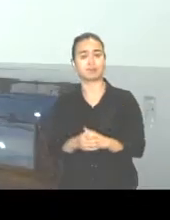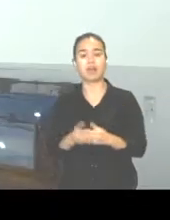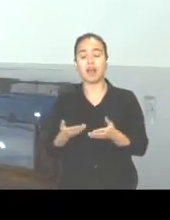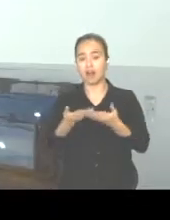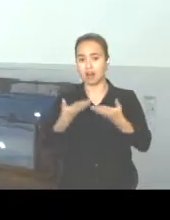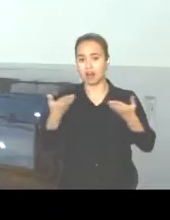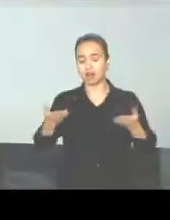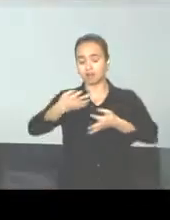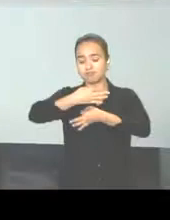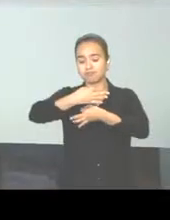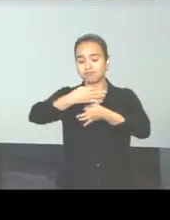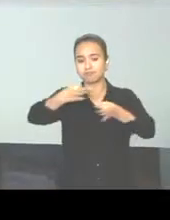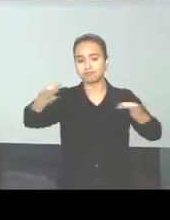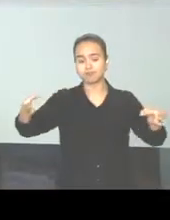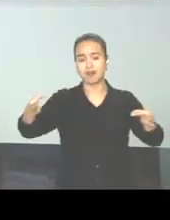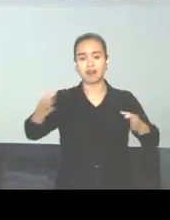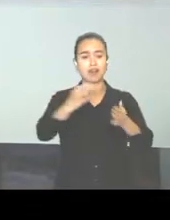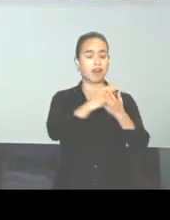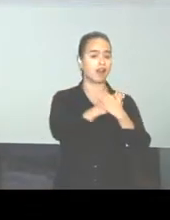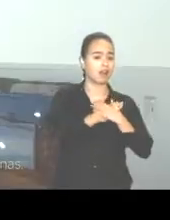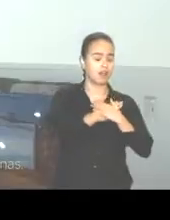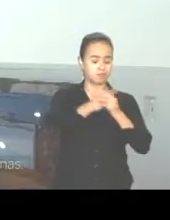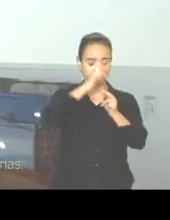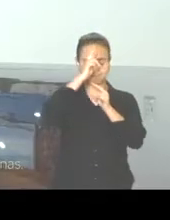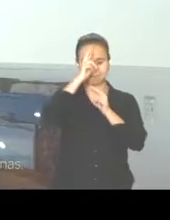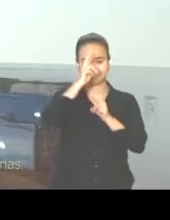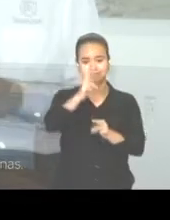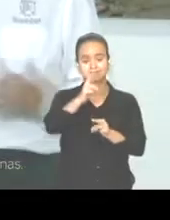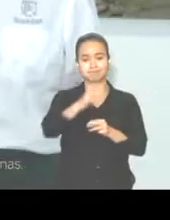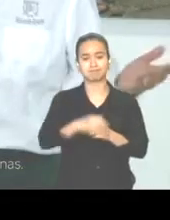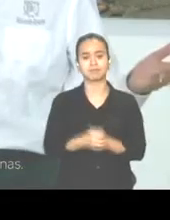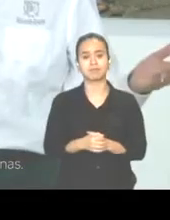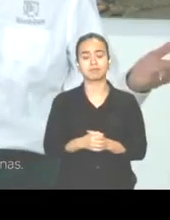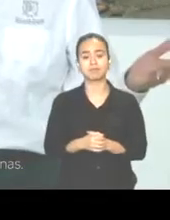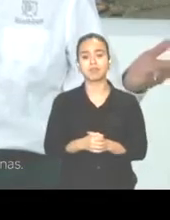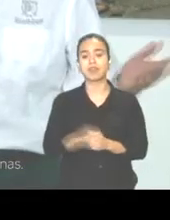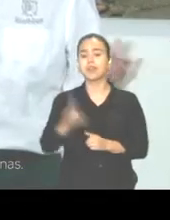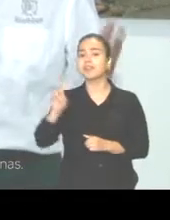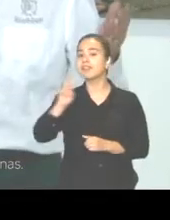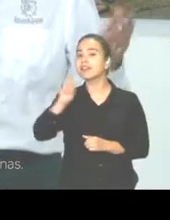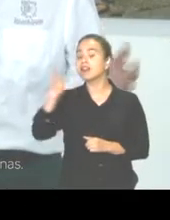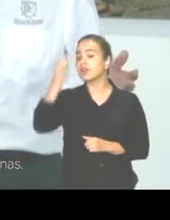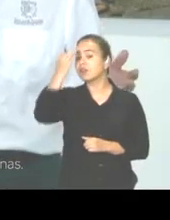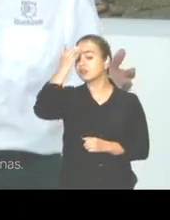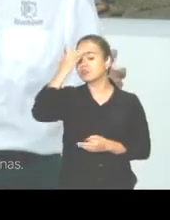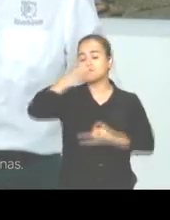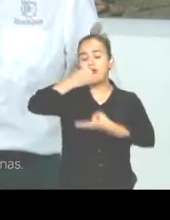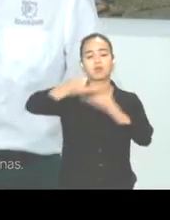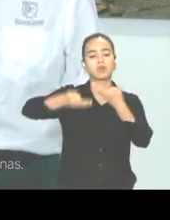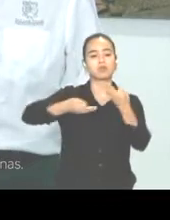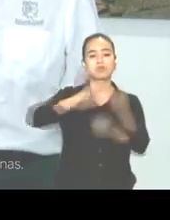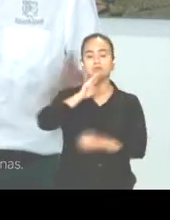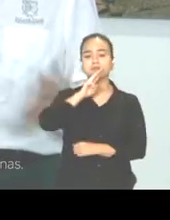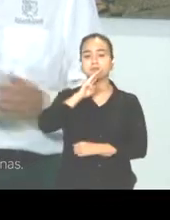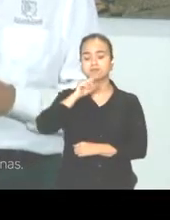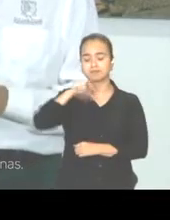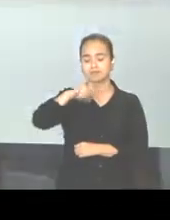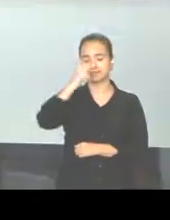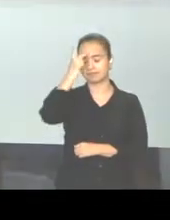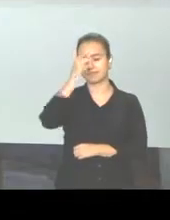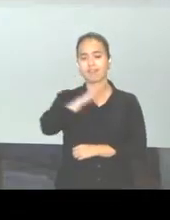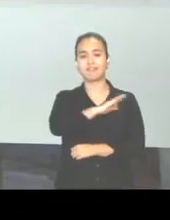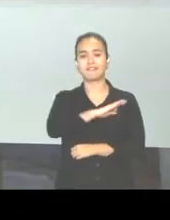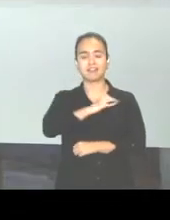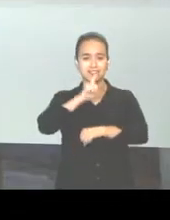ustedes con mucho cariño un mensaje de amor, de respeto y de reconocimiento a todas las mamás